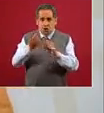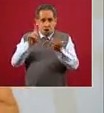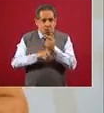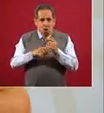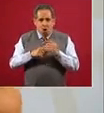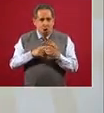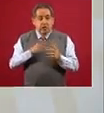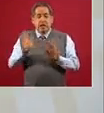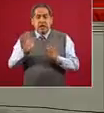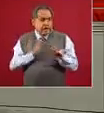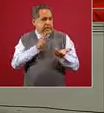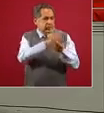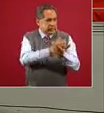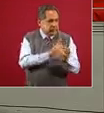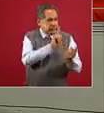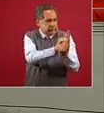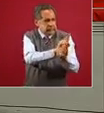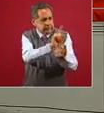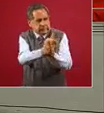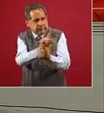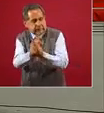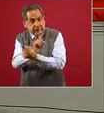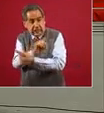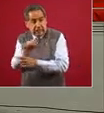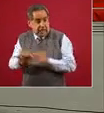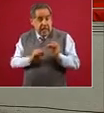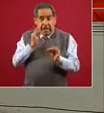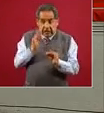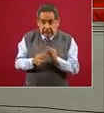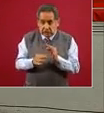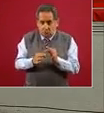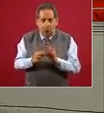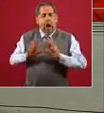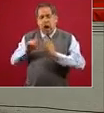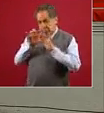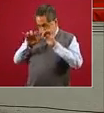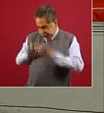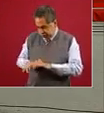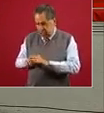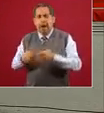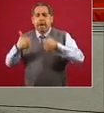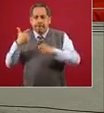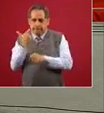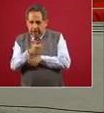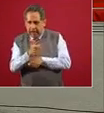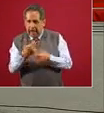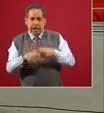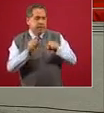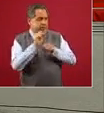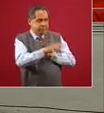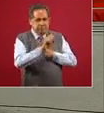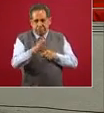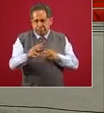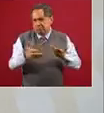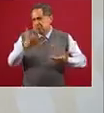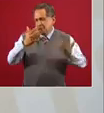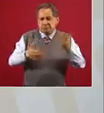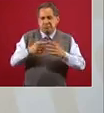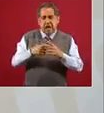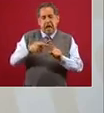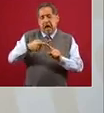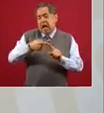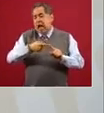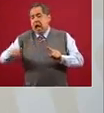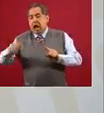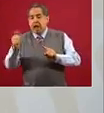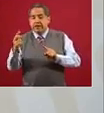visita en campo, y ahora vamos a proceder a generar los pagos, que lo haremos a través de los meses de aquí al